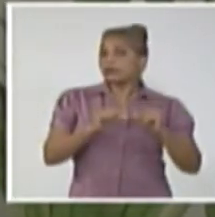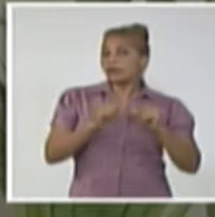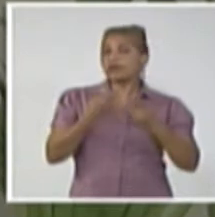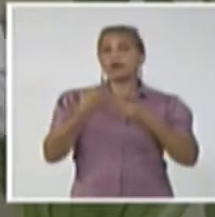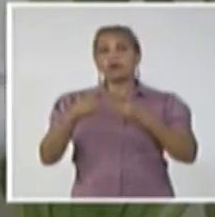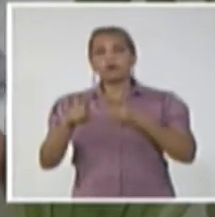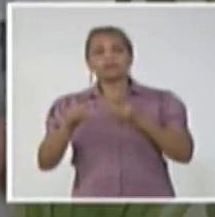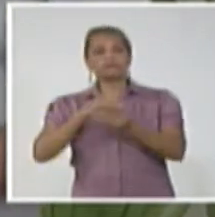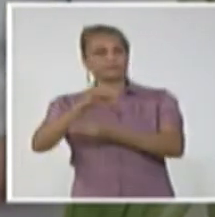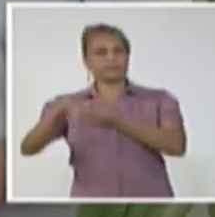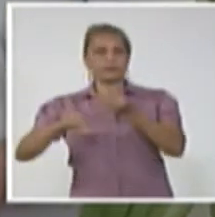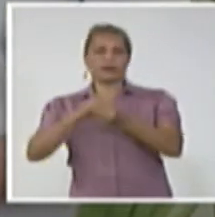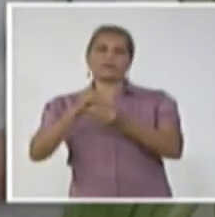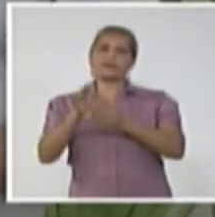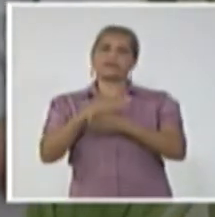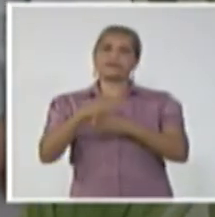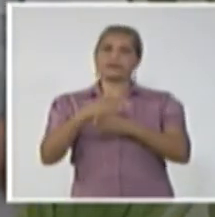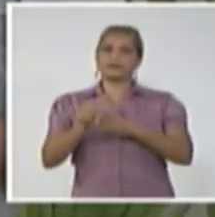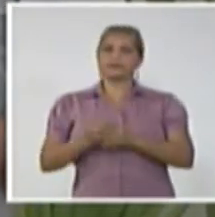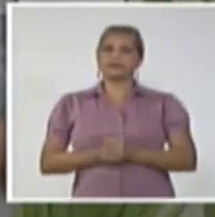la cual entonces habrá que hacer